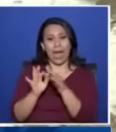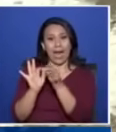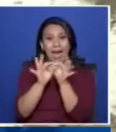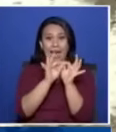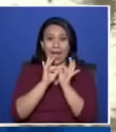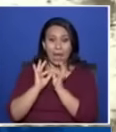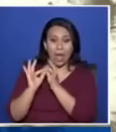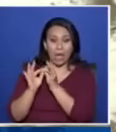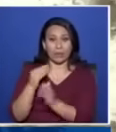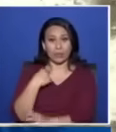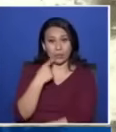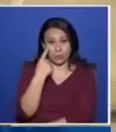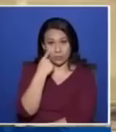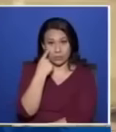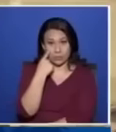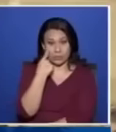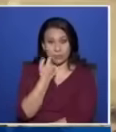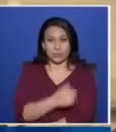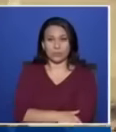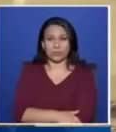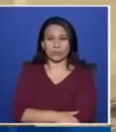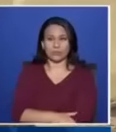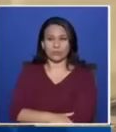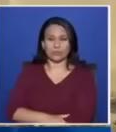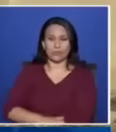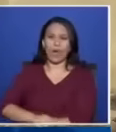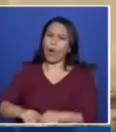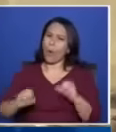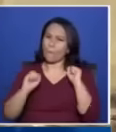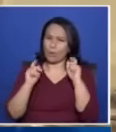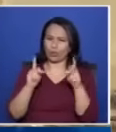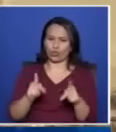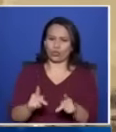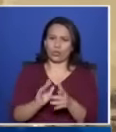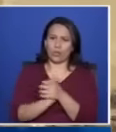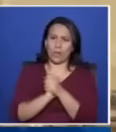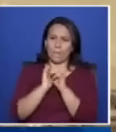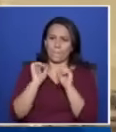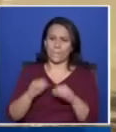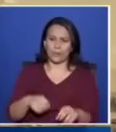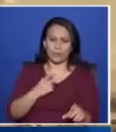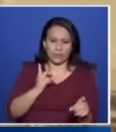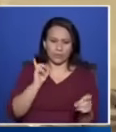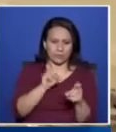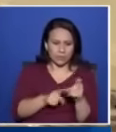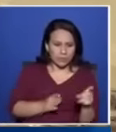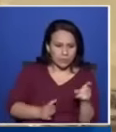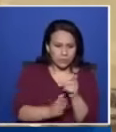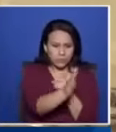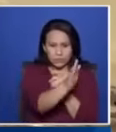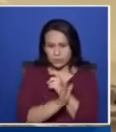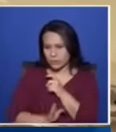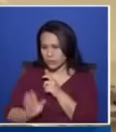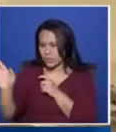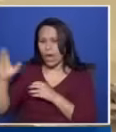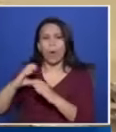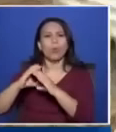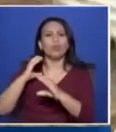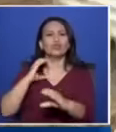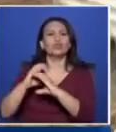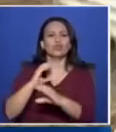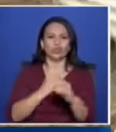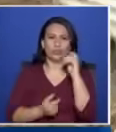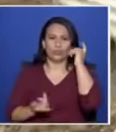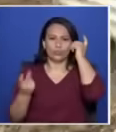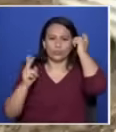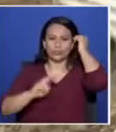también deberían darlo la oportunidad de poder acceso a salir a coger los buses a la principal.